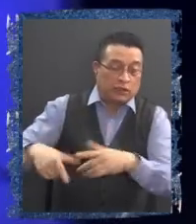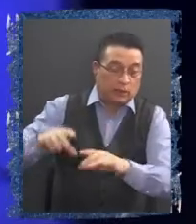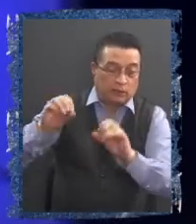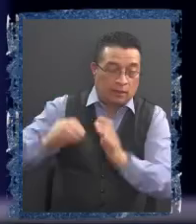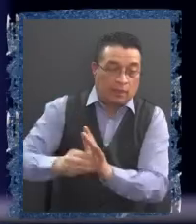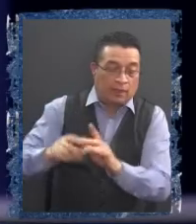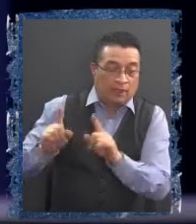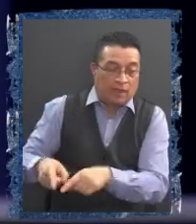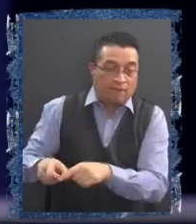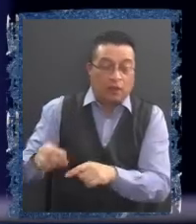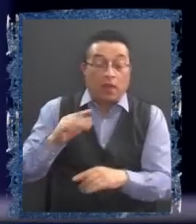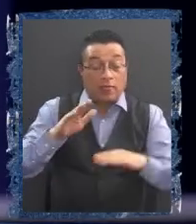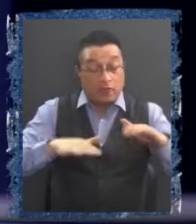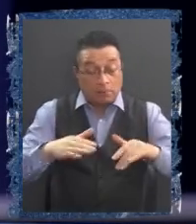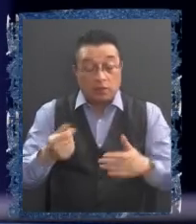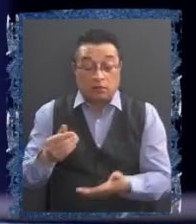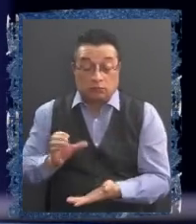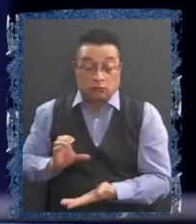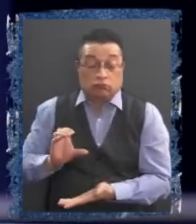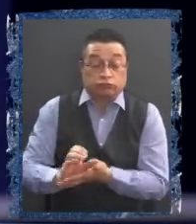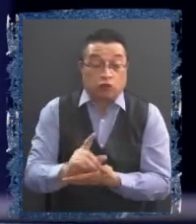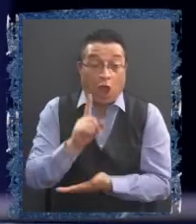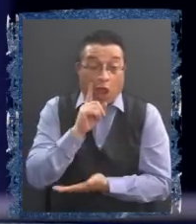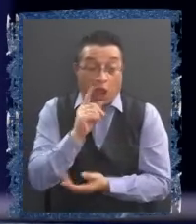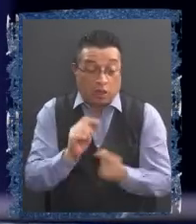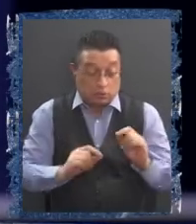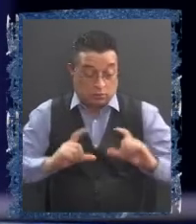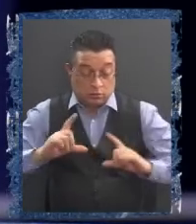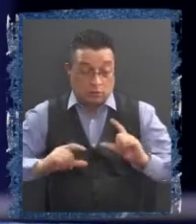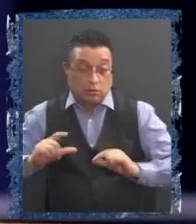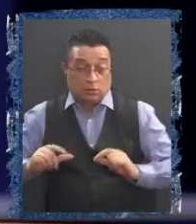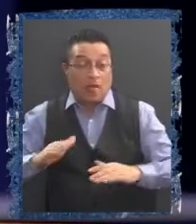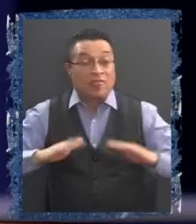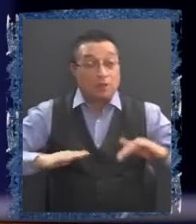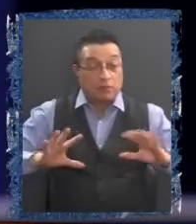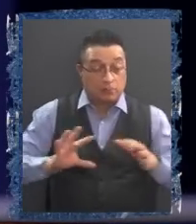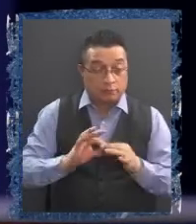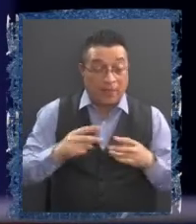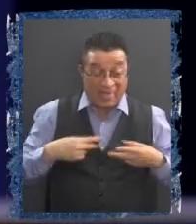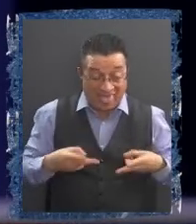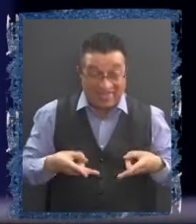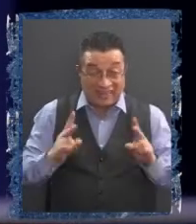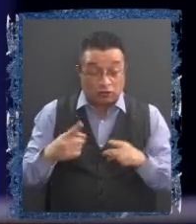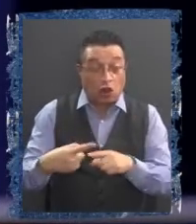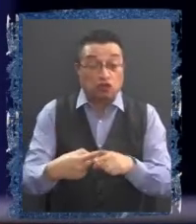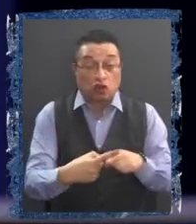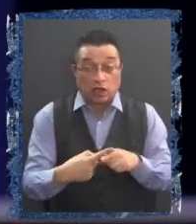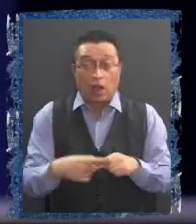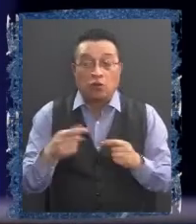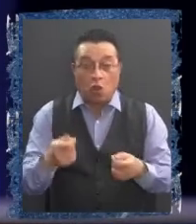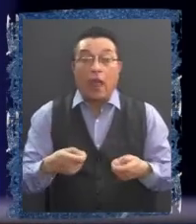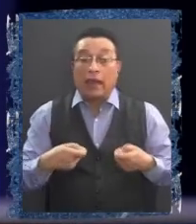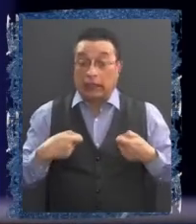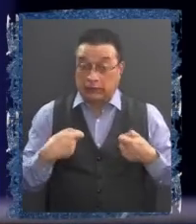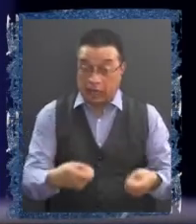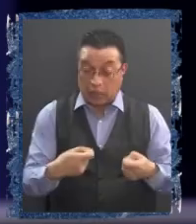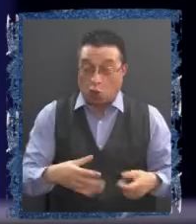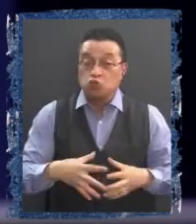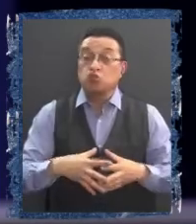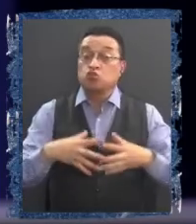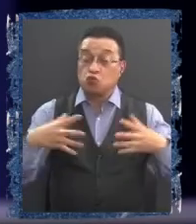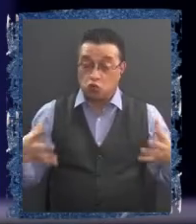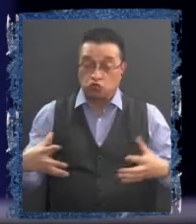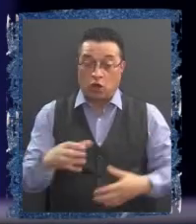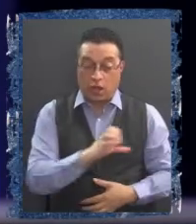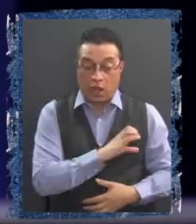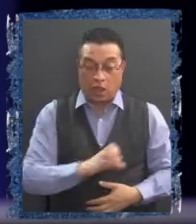con los recursos que el Estado dispone. Porque estos derechos sociales son derechos de alto costo y el Estado tiene